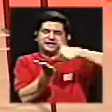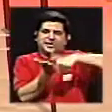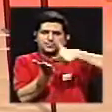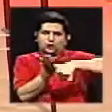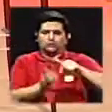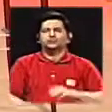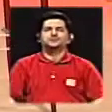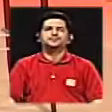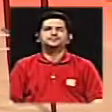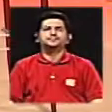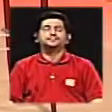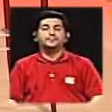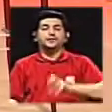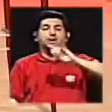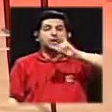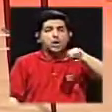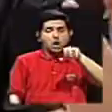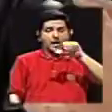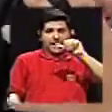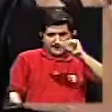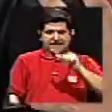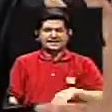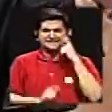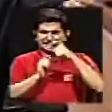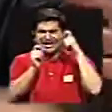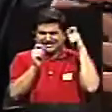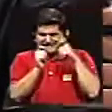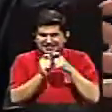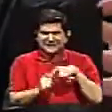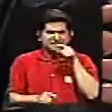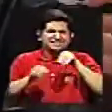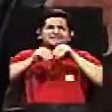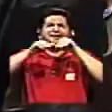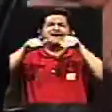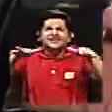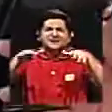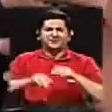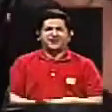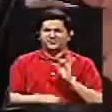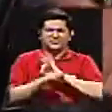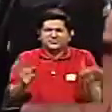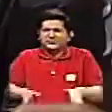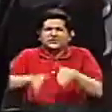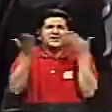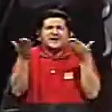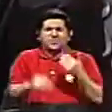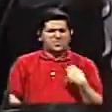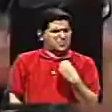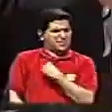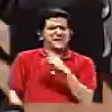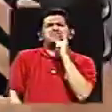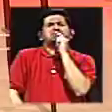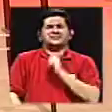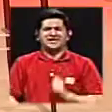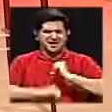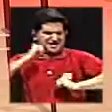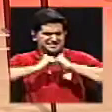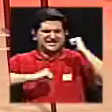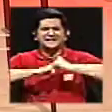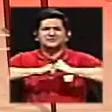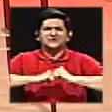votos. Don Jorge, entonces, específicamente esa red, ¿cómo funciona? ¿Quiénes la conforman? ¿Cómo se